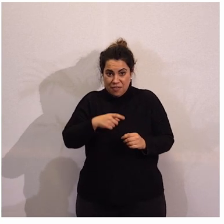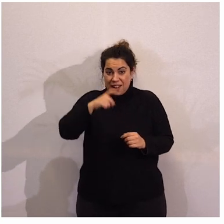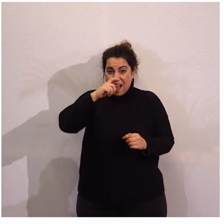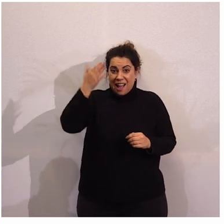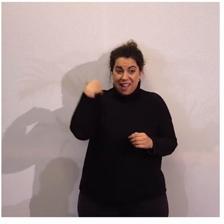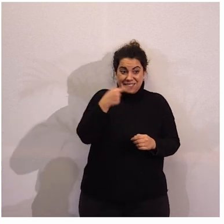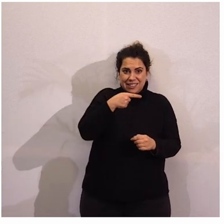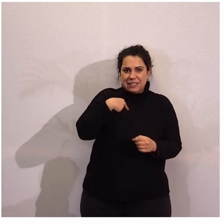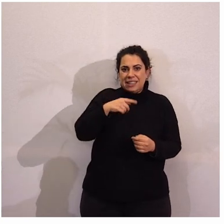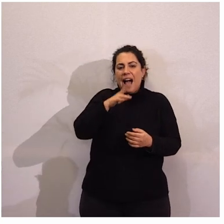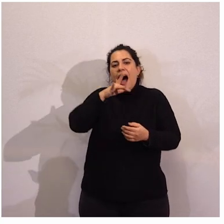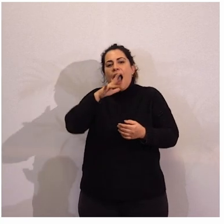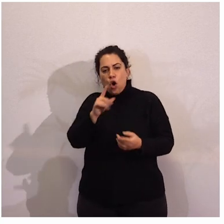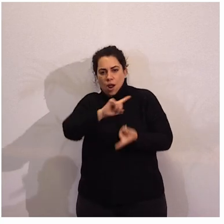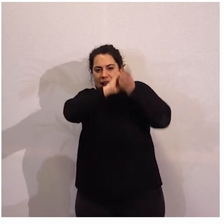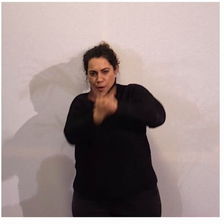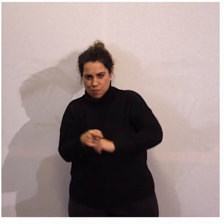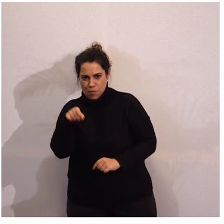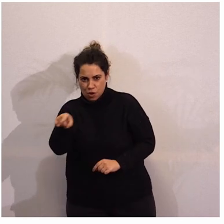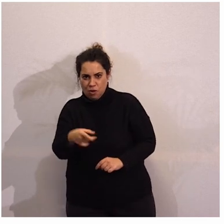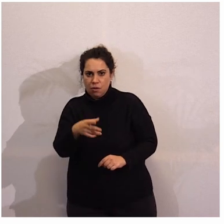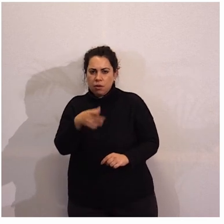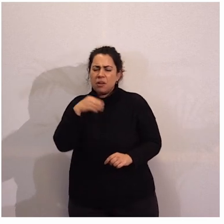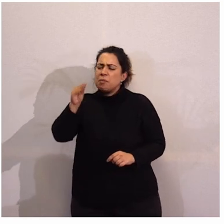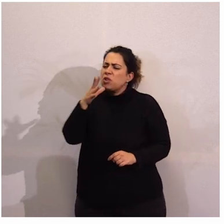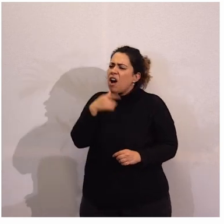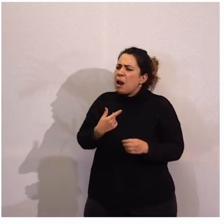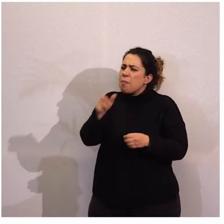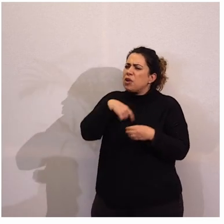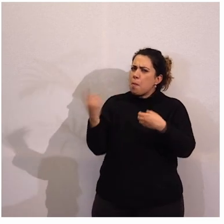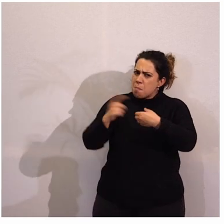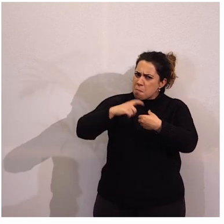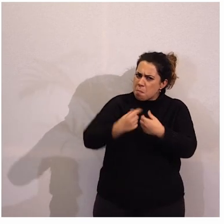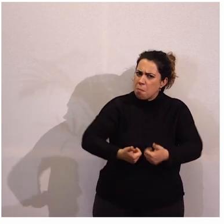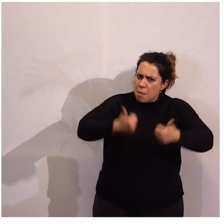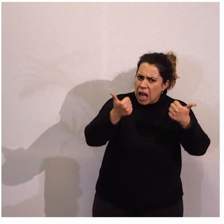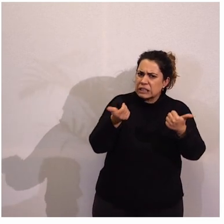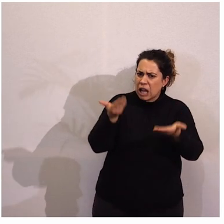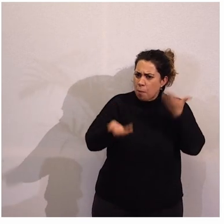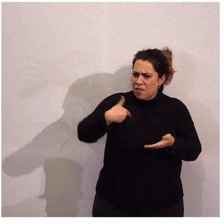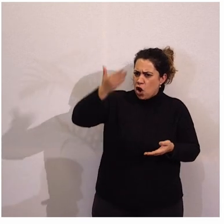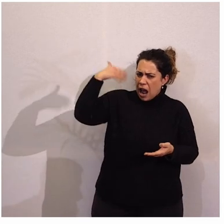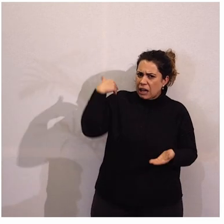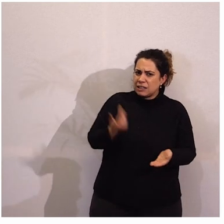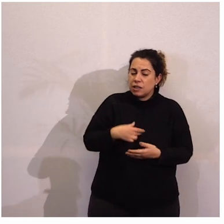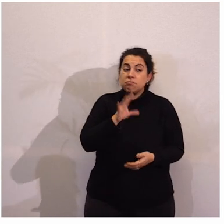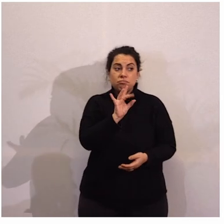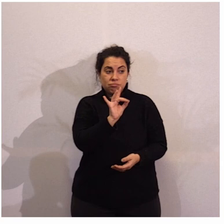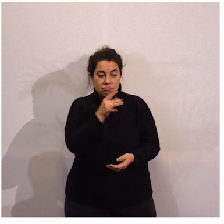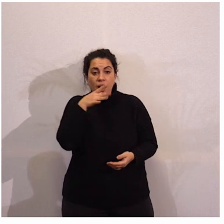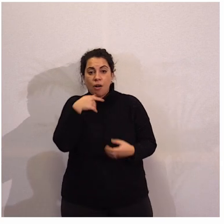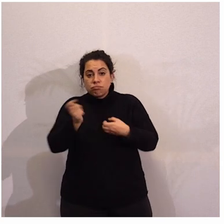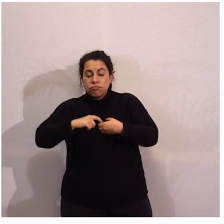actual. ¿Ahora participa más la gente? Pues sí, ahora participa más la gente.